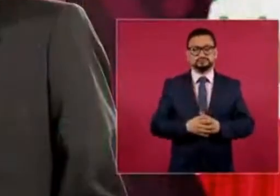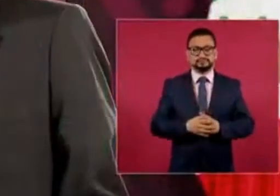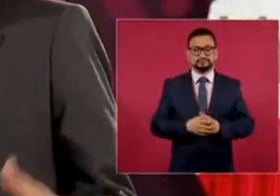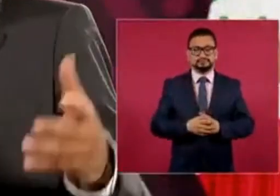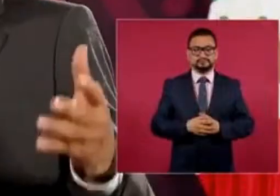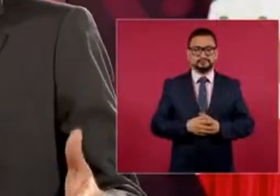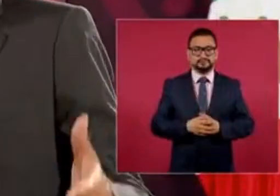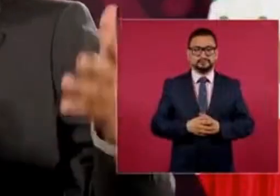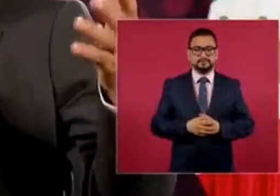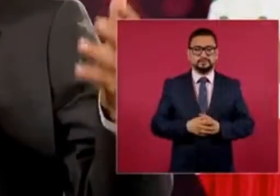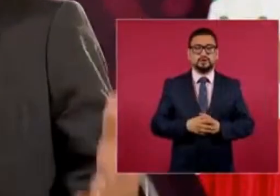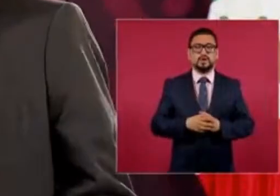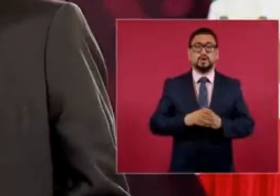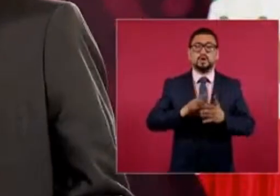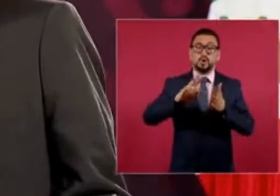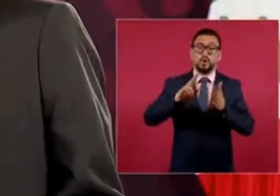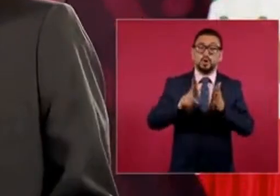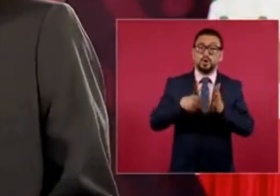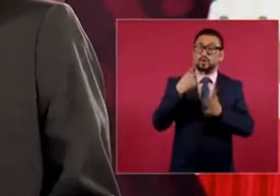que no vuelva a suceder